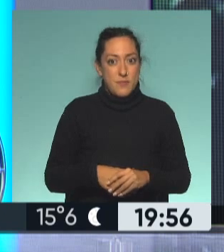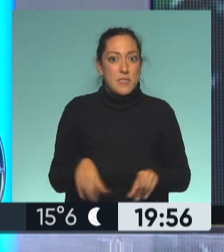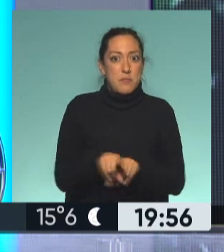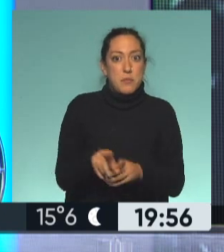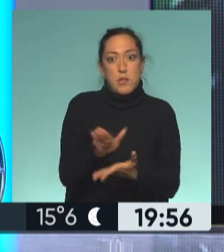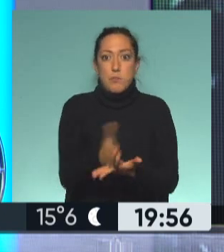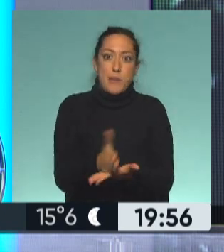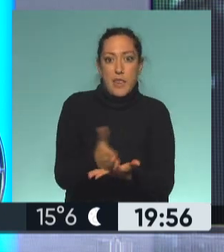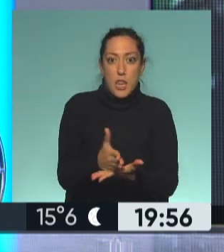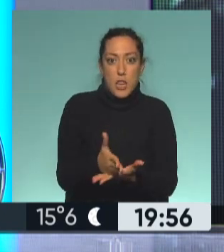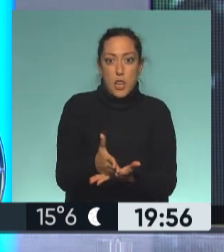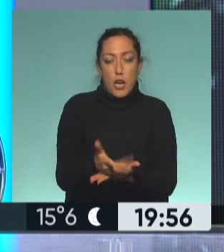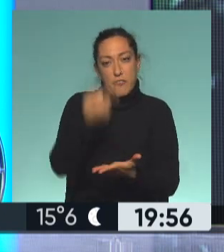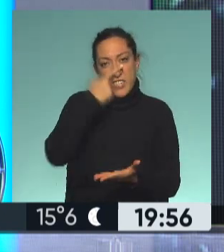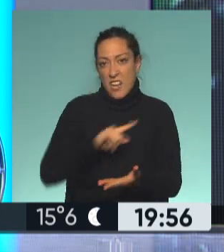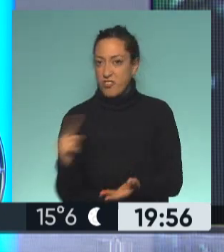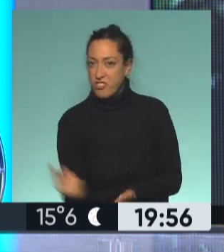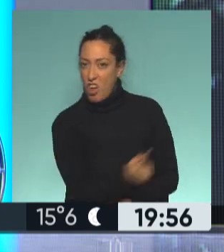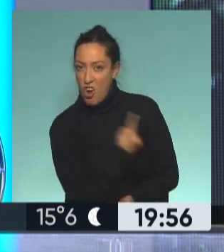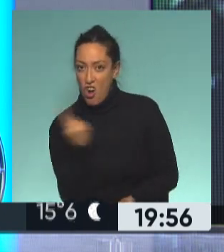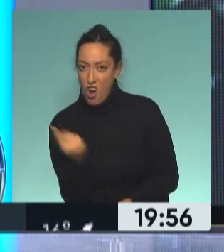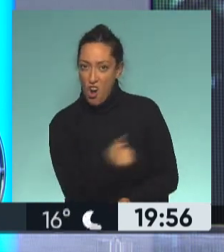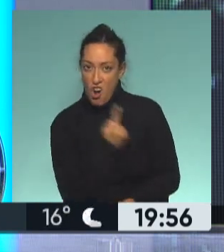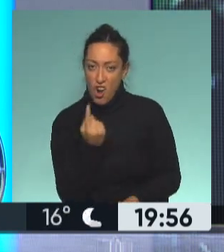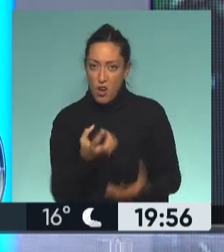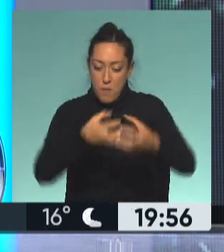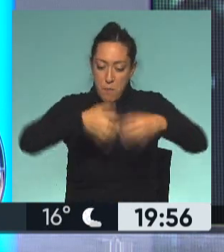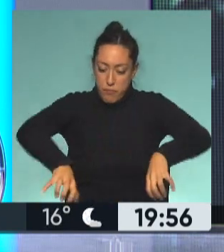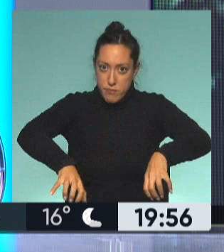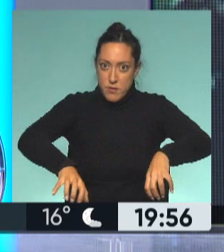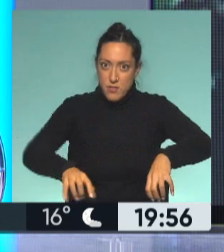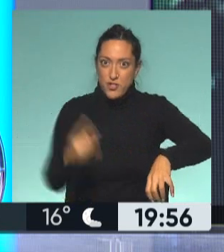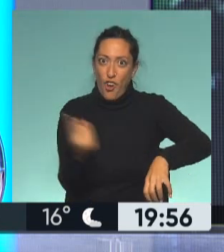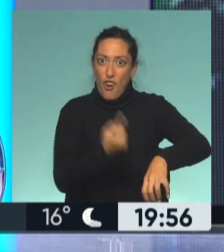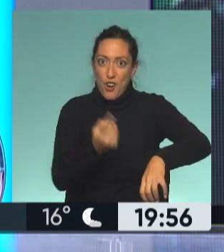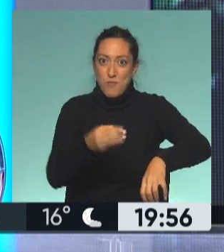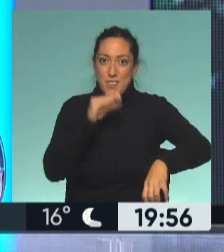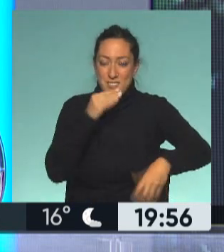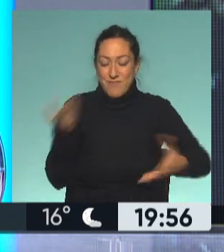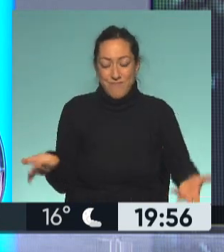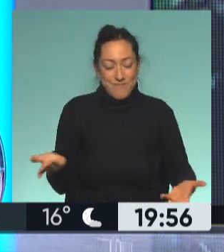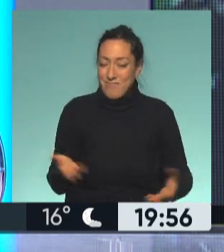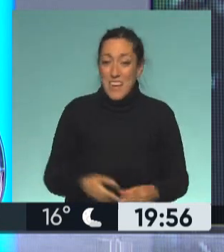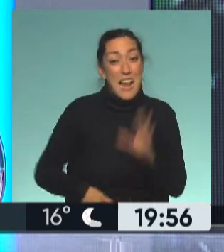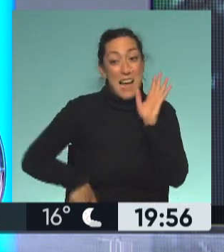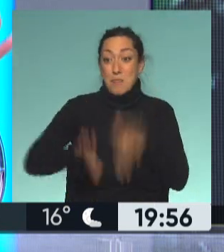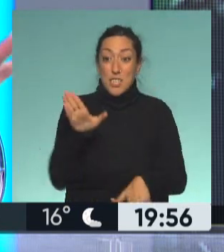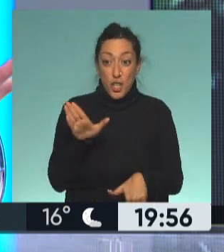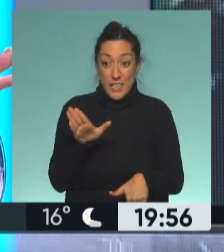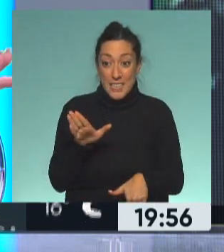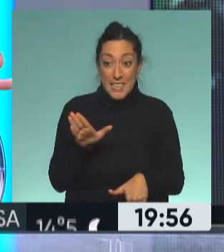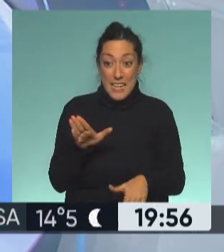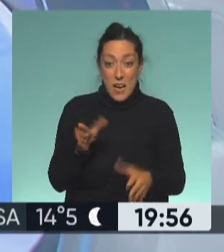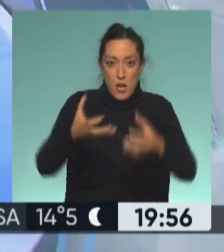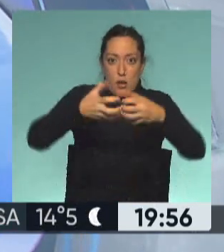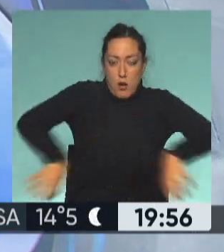medio que Y se terminó quedó solo. desdibujado en un escenario de polarización. Ahora, lo que dicen los analistas, la mayoría es, hoy no tenemos Pero tal está bien eso